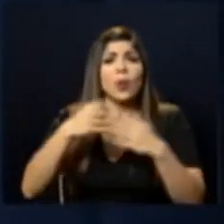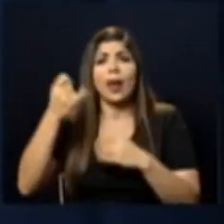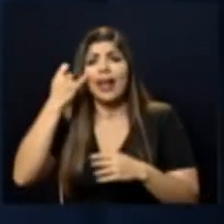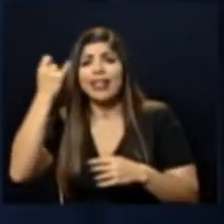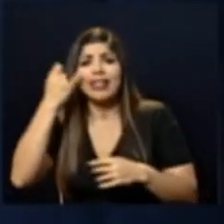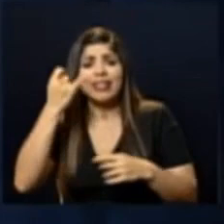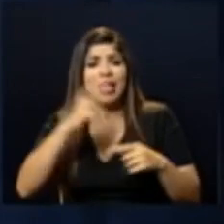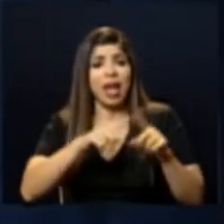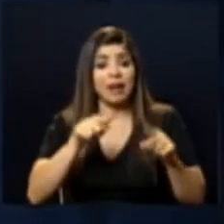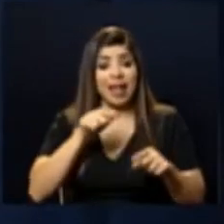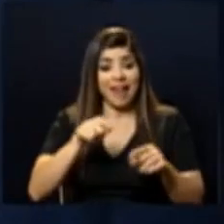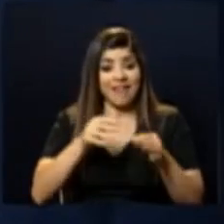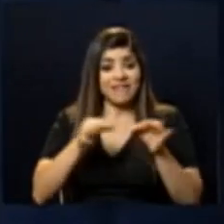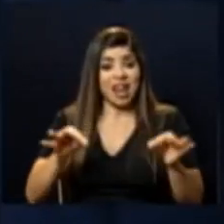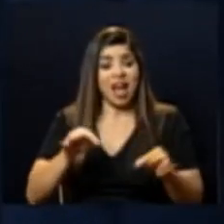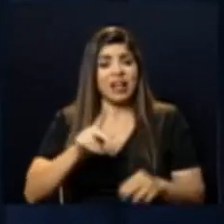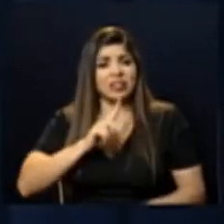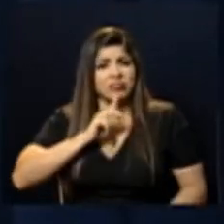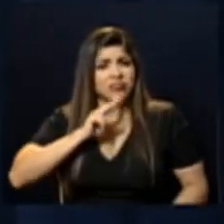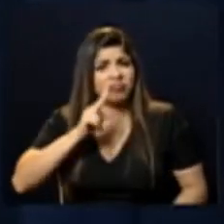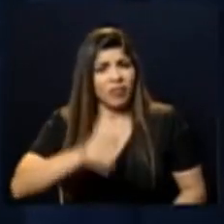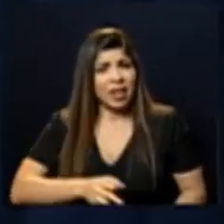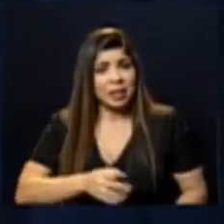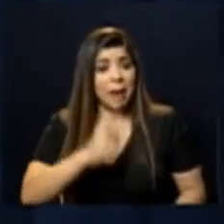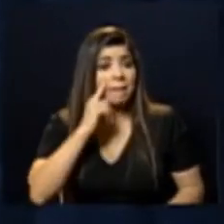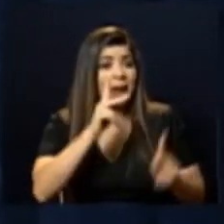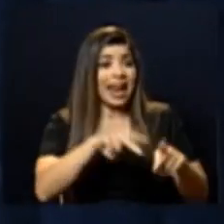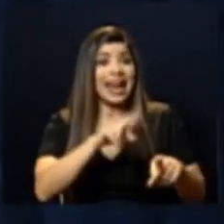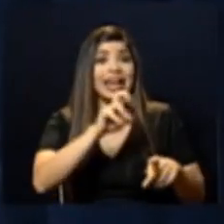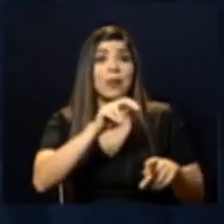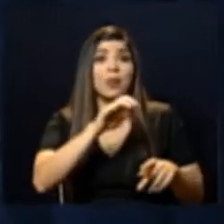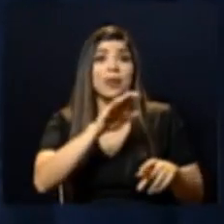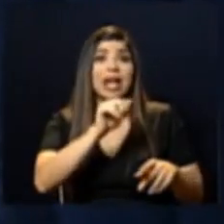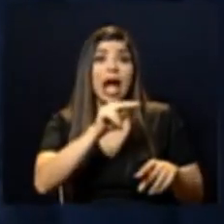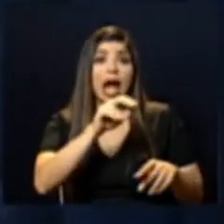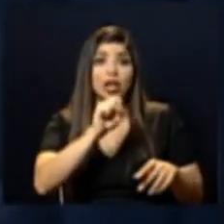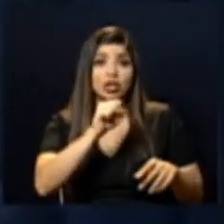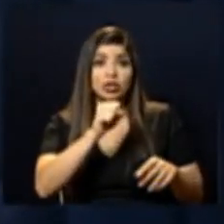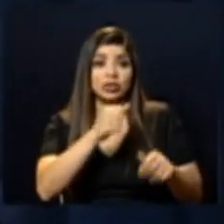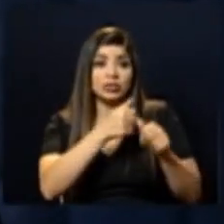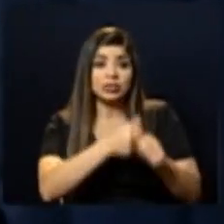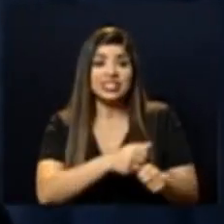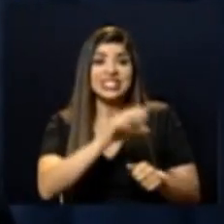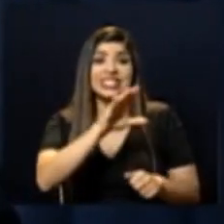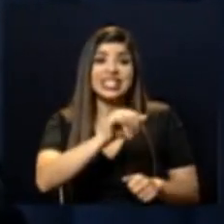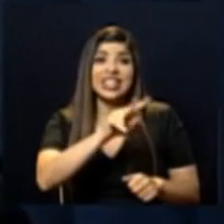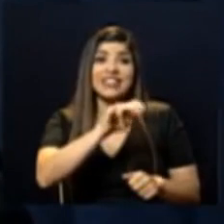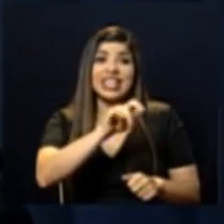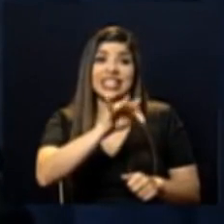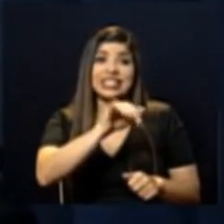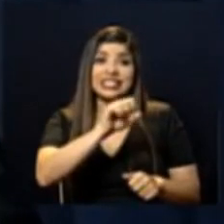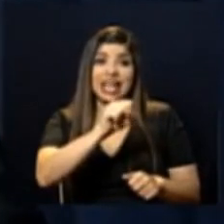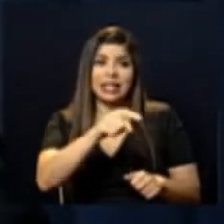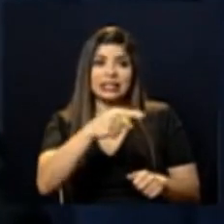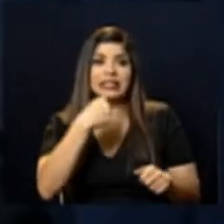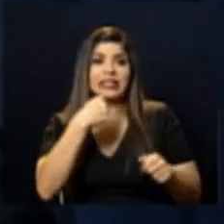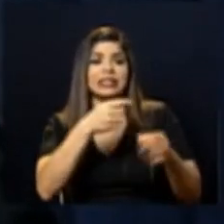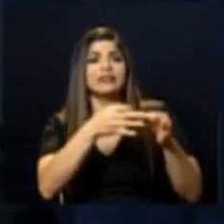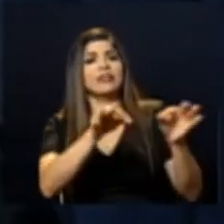Tan verdadera es para los republicanos civilistas, quienes la evocan en